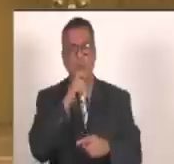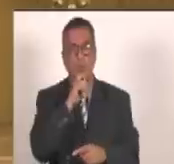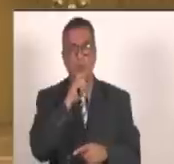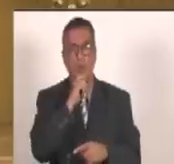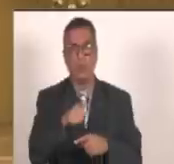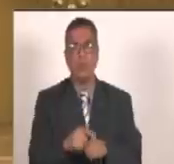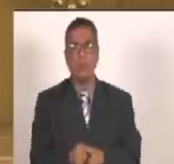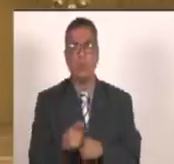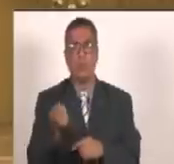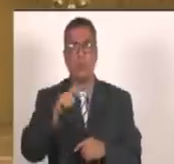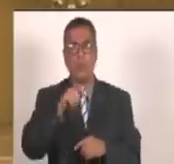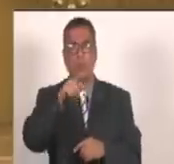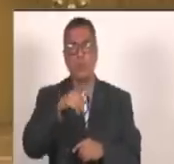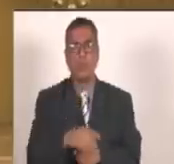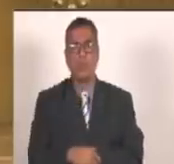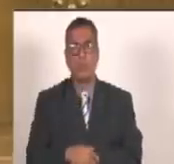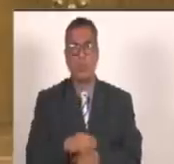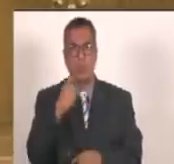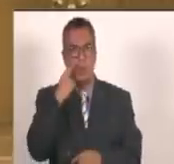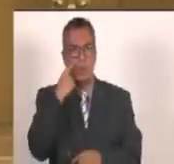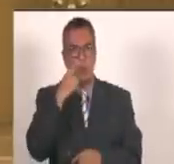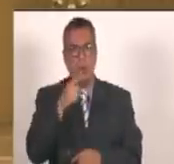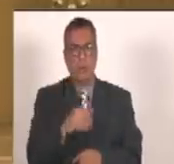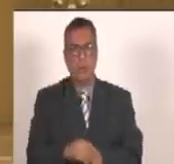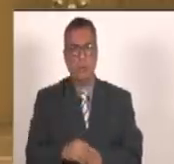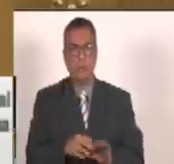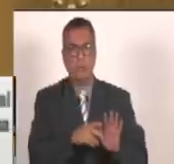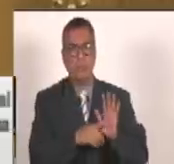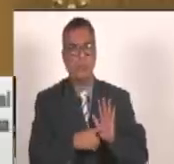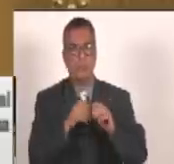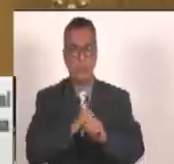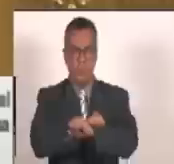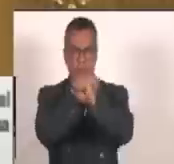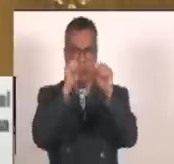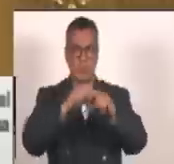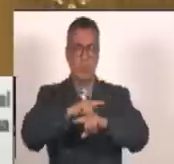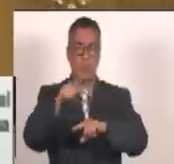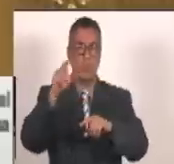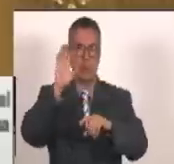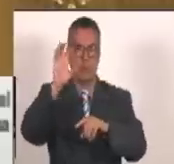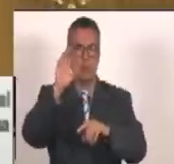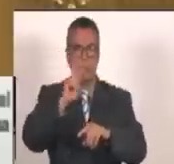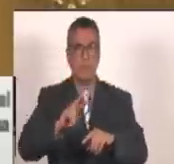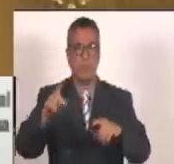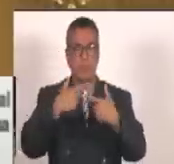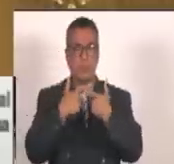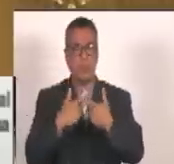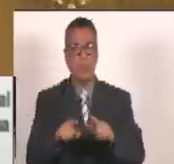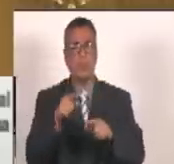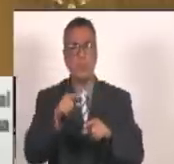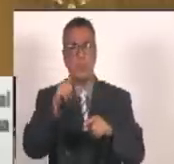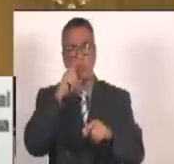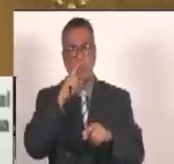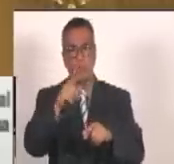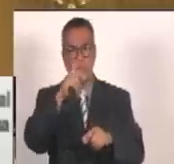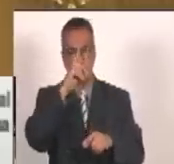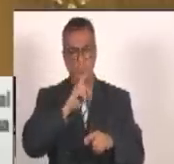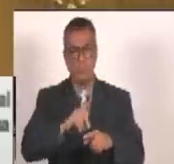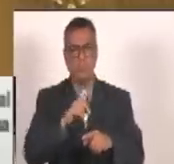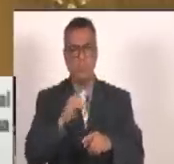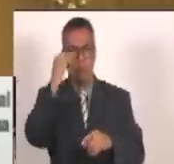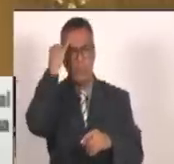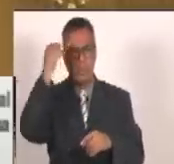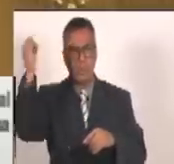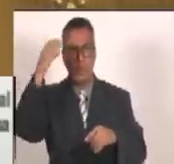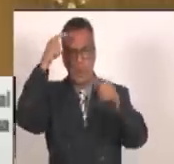difícil y que más temprano que tarde, como lo estamos viendo, verá el amanecer de una patria próspera, de una patria libre y de una patria digna con